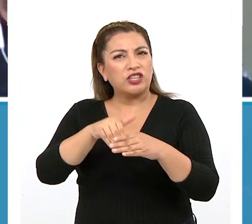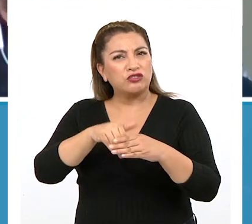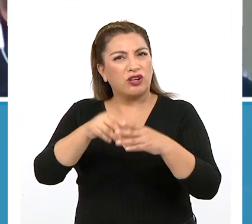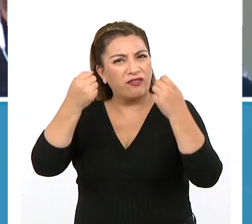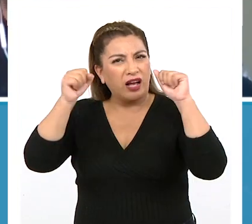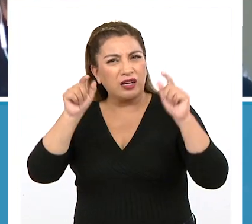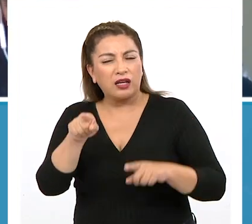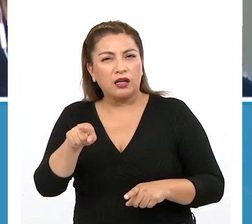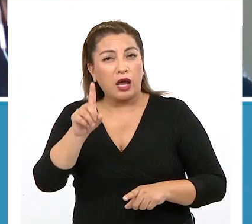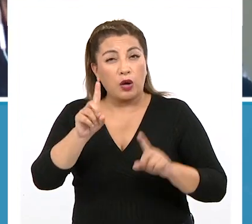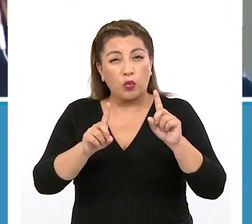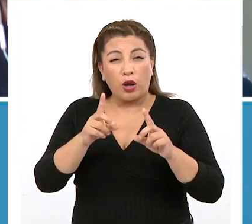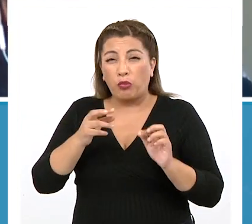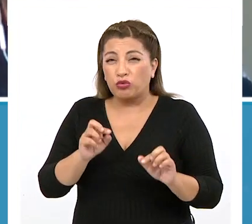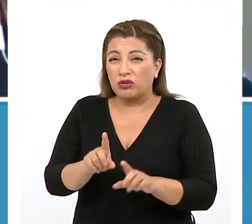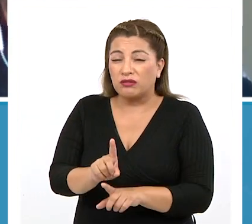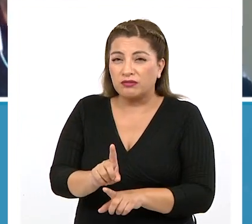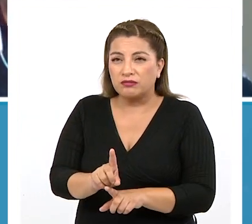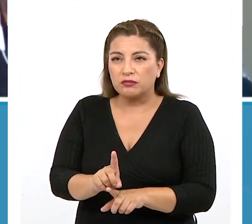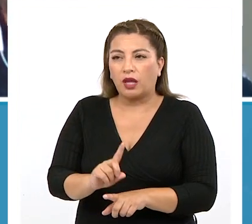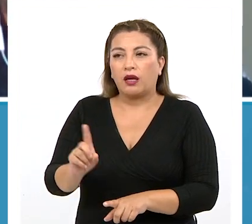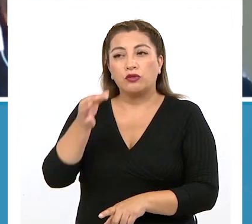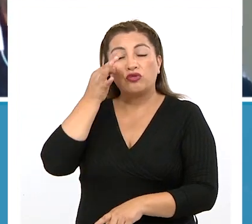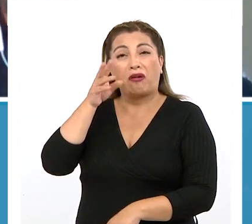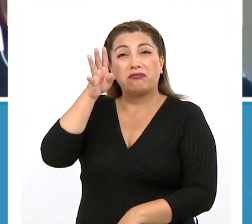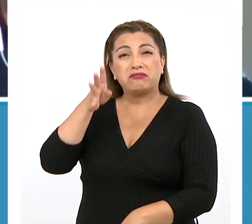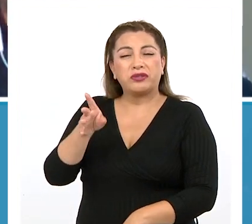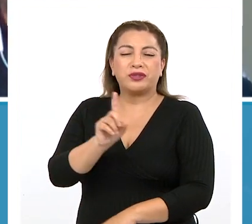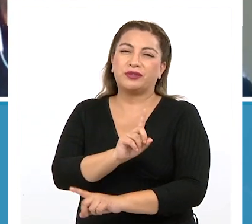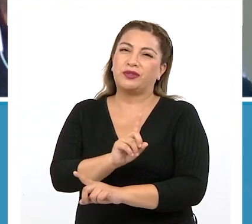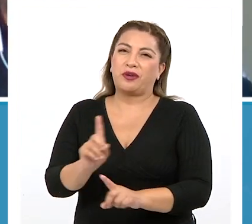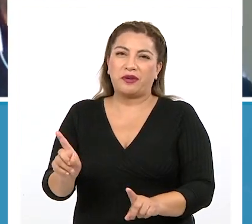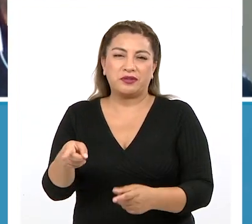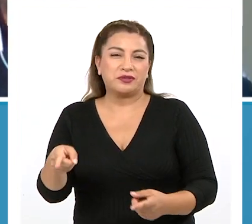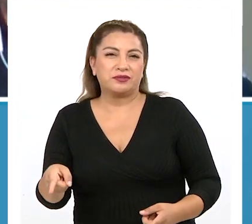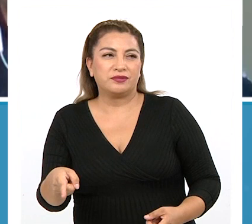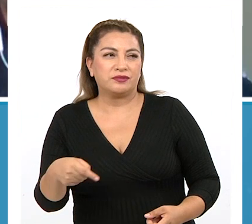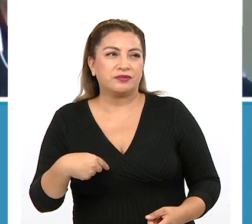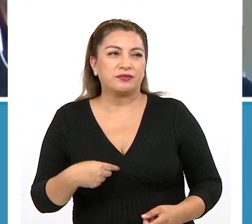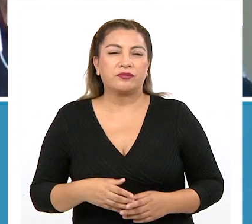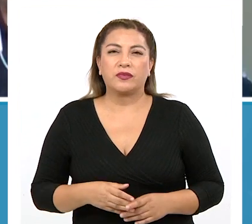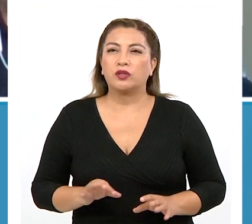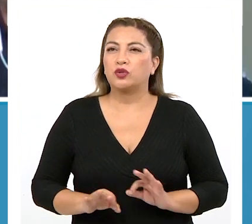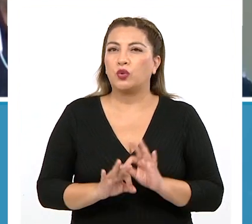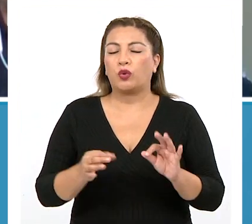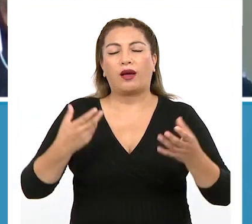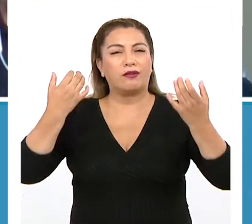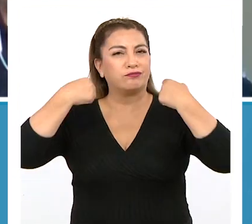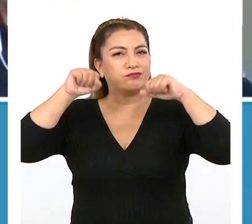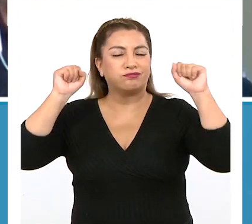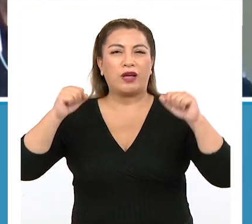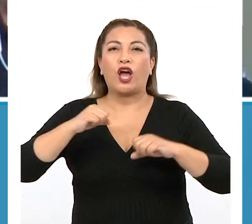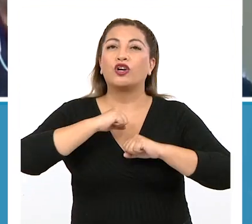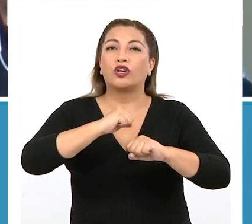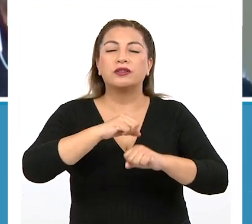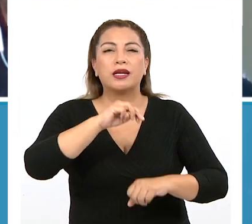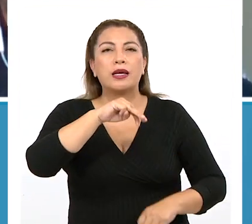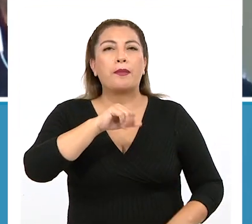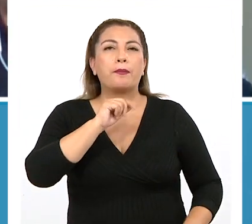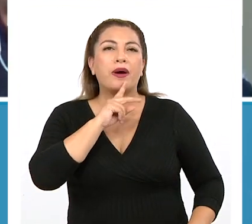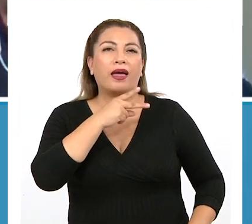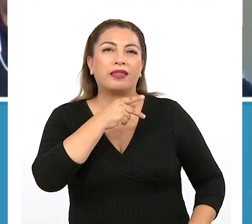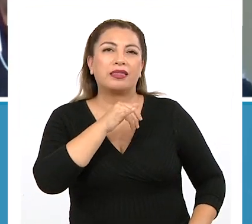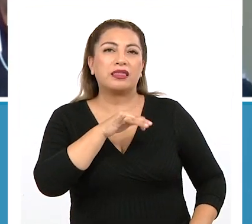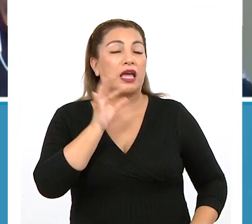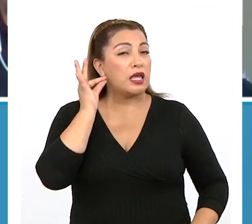alguna posibilidad? No, yo no le veo ninguna. Si ya perdió contra Proboste anteriormente, no creo que va a ganar algo contra Matei. Lo que yo creo que lo que ganó, sí, un